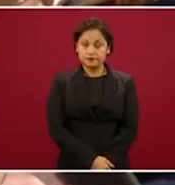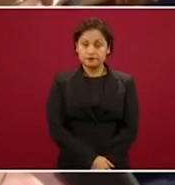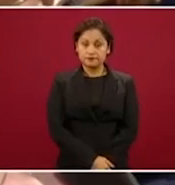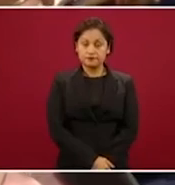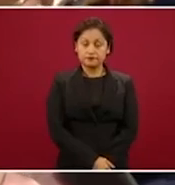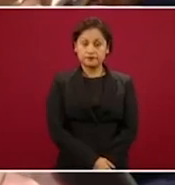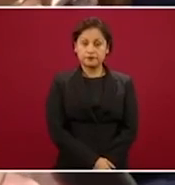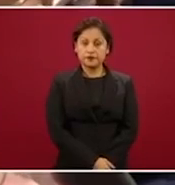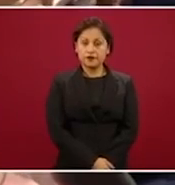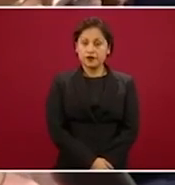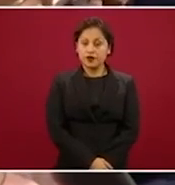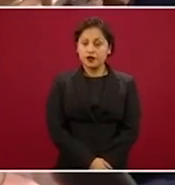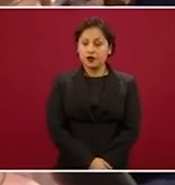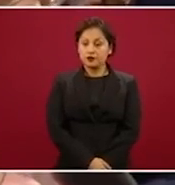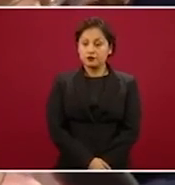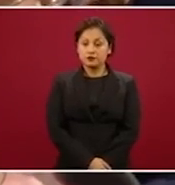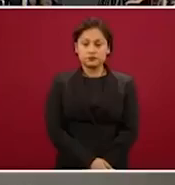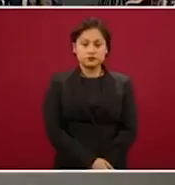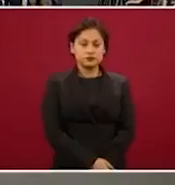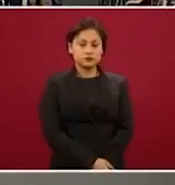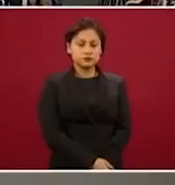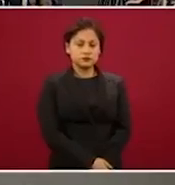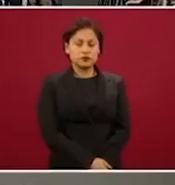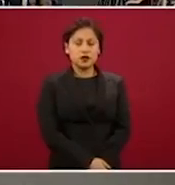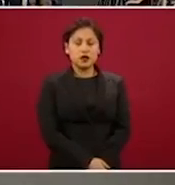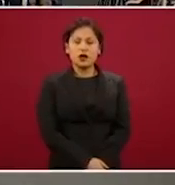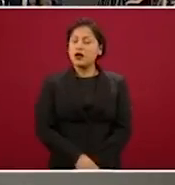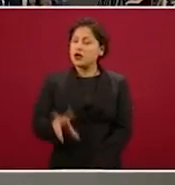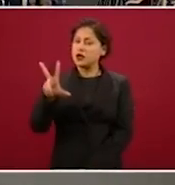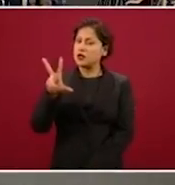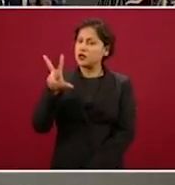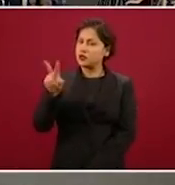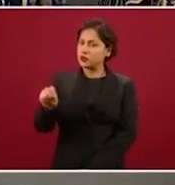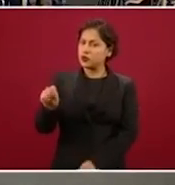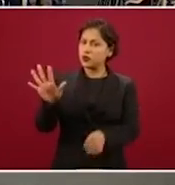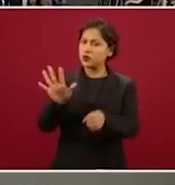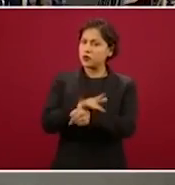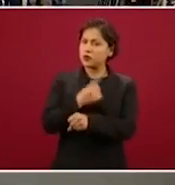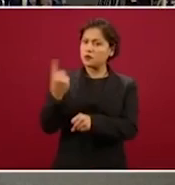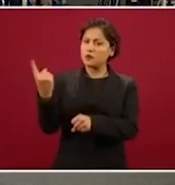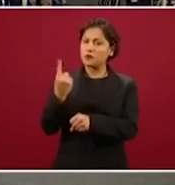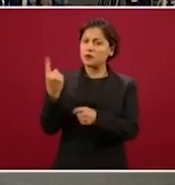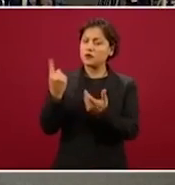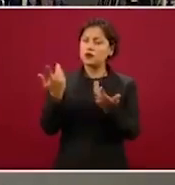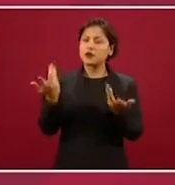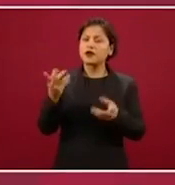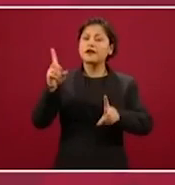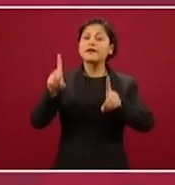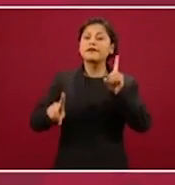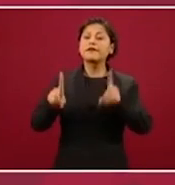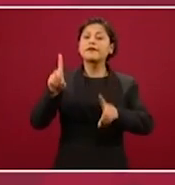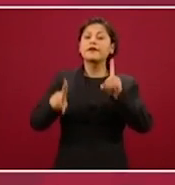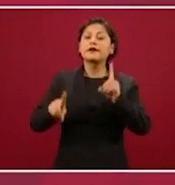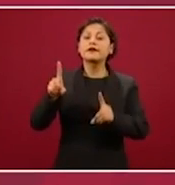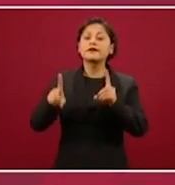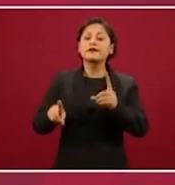No, porque no, depende de la causa, siempre.